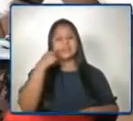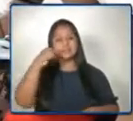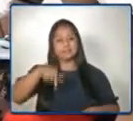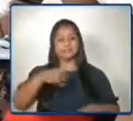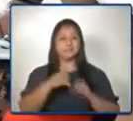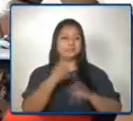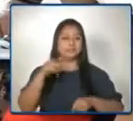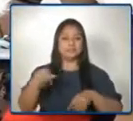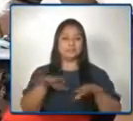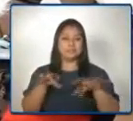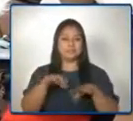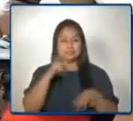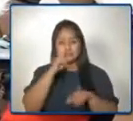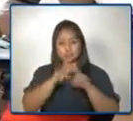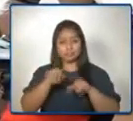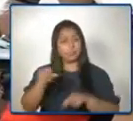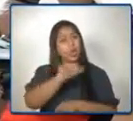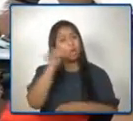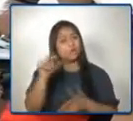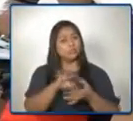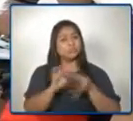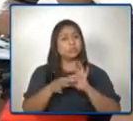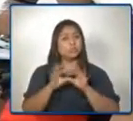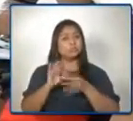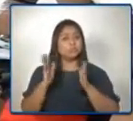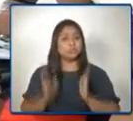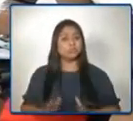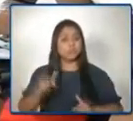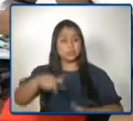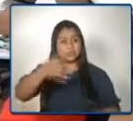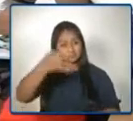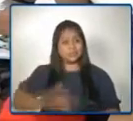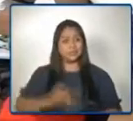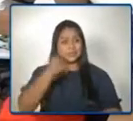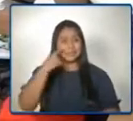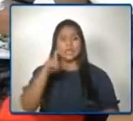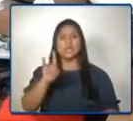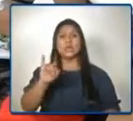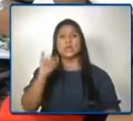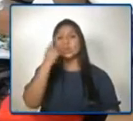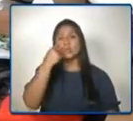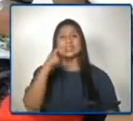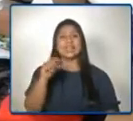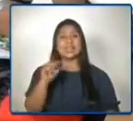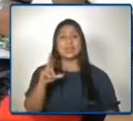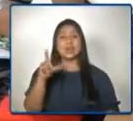actividad. Y otro de los atletas que hoy ha recibido esa distinción presidencial es Luis Carlos Martínez, pero él,